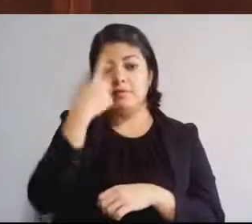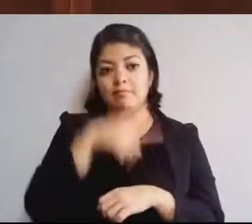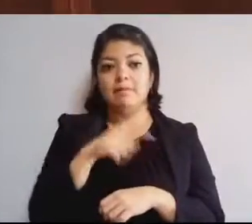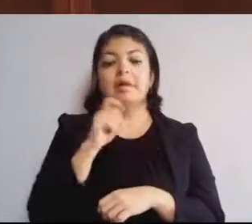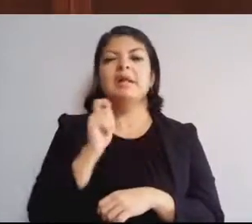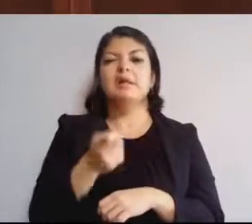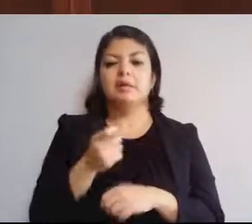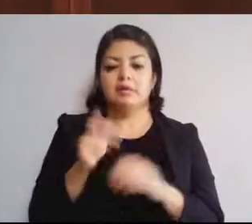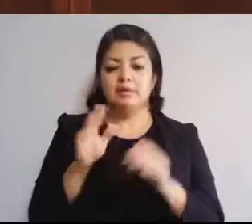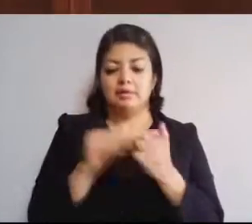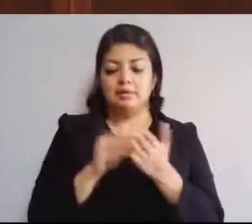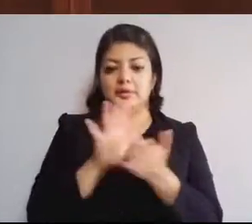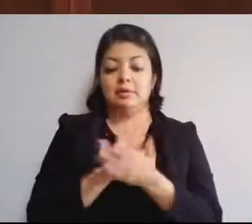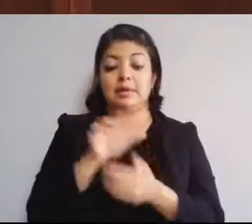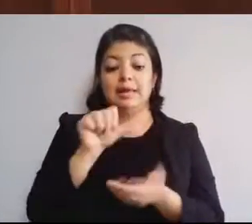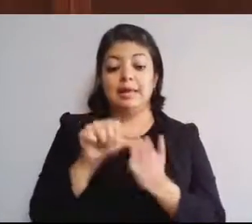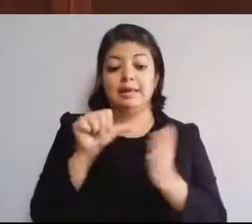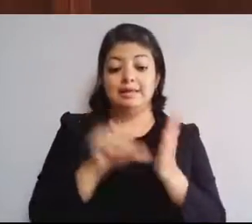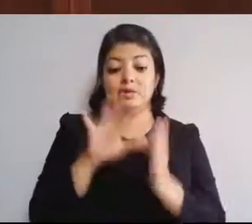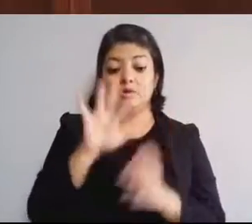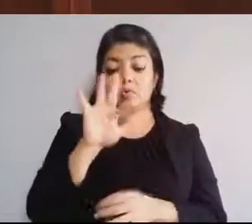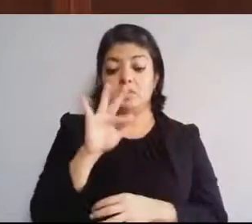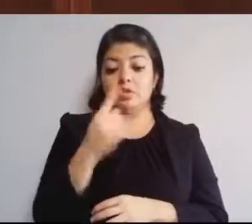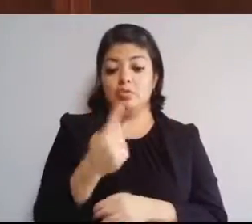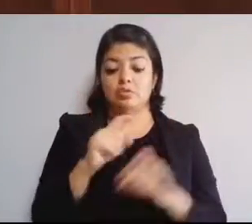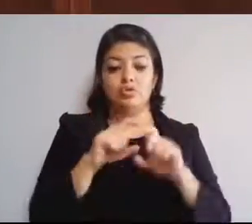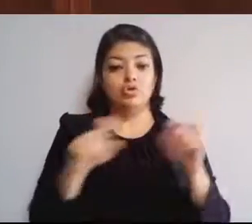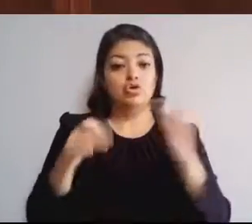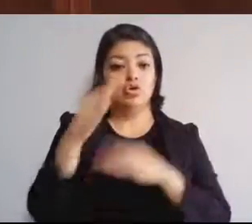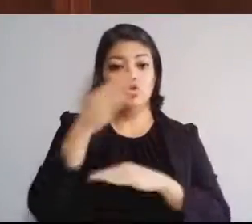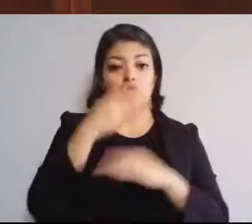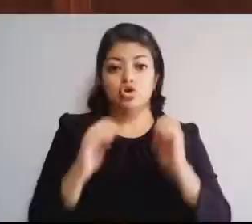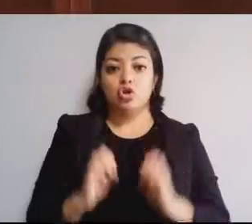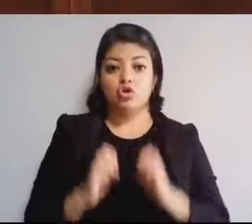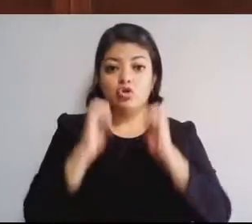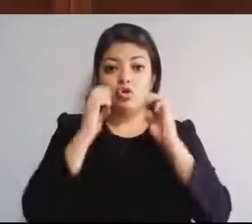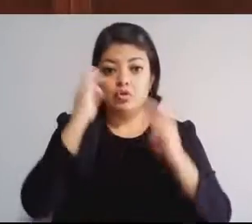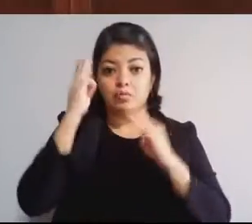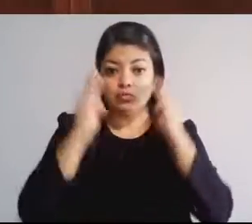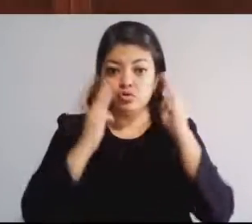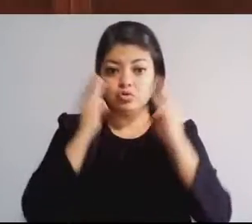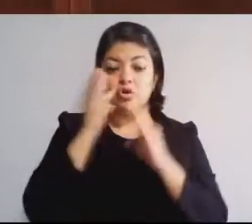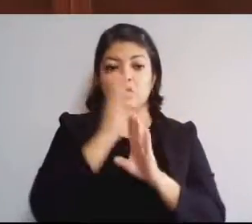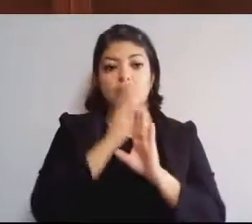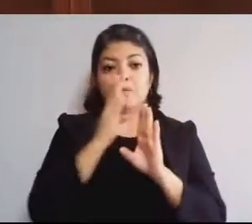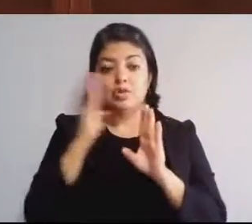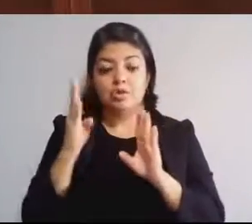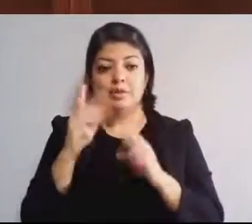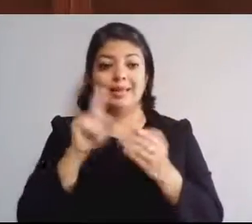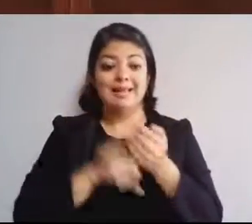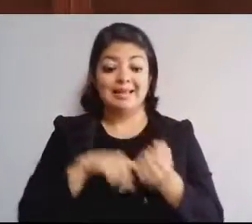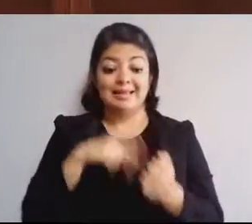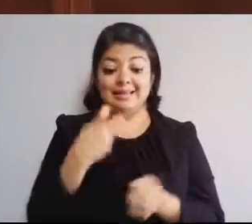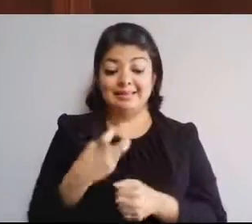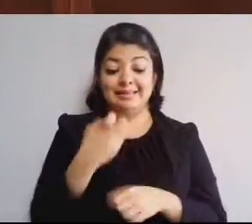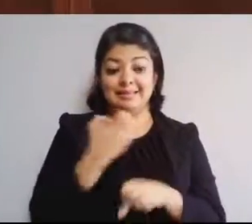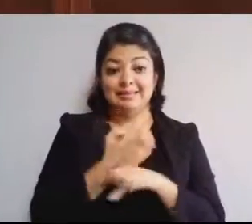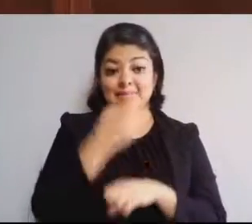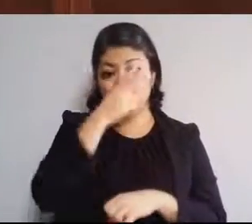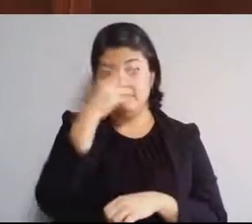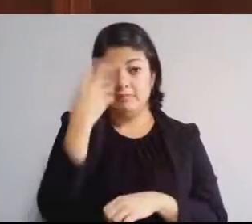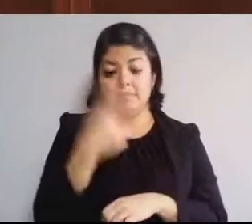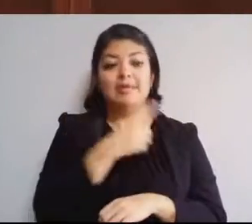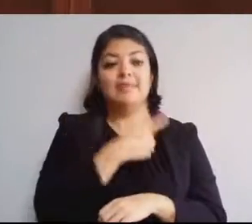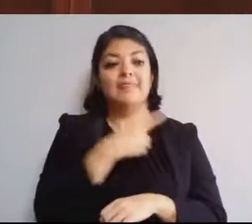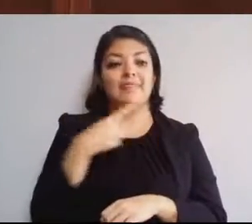sigue. Artículo 42 bis, todos los edificios públicos, museos, bibliotecas pertenecientes al Estado de México